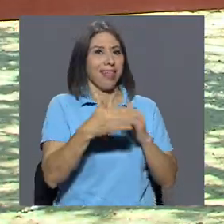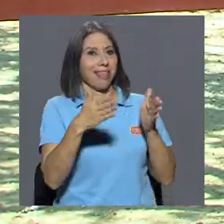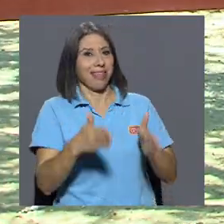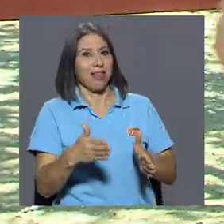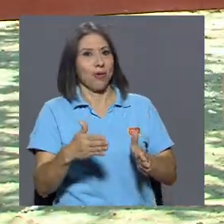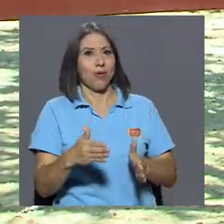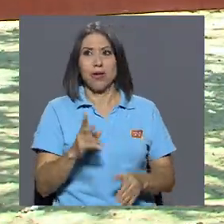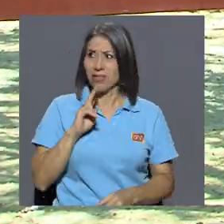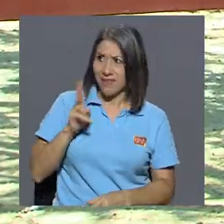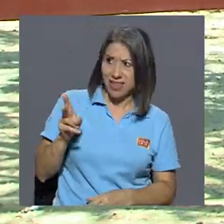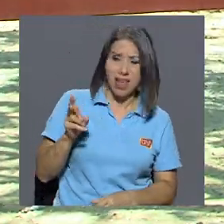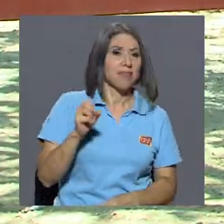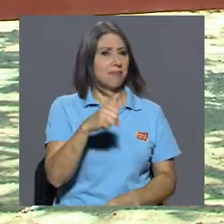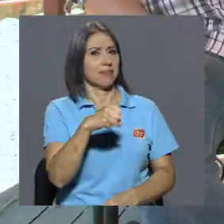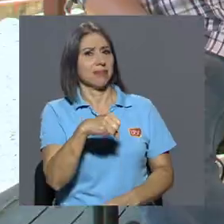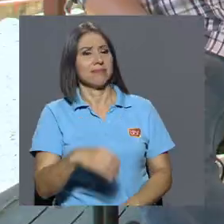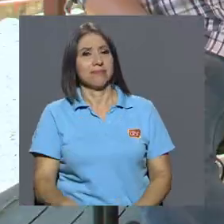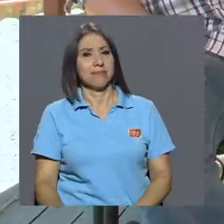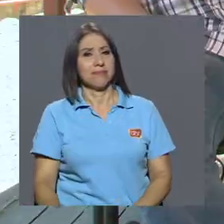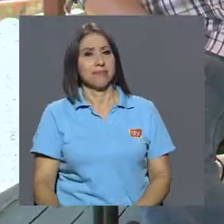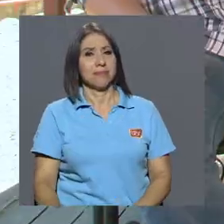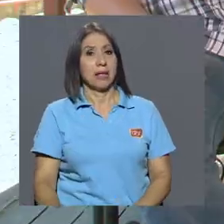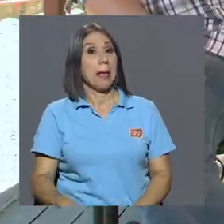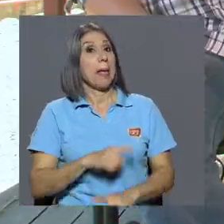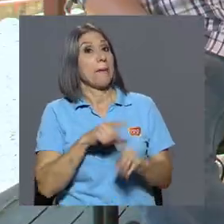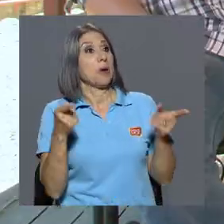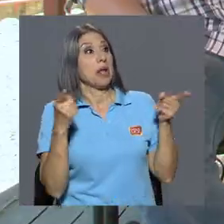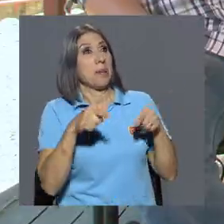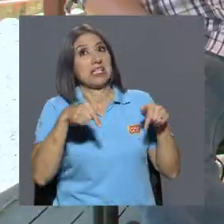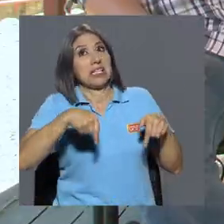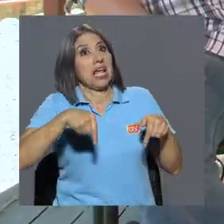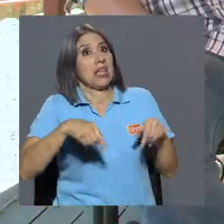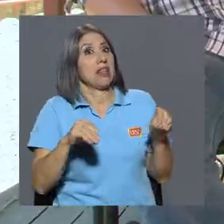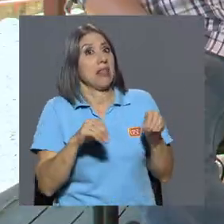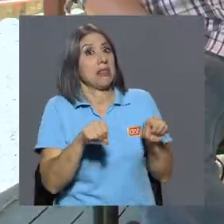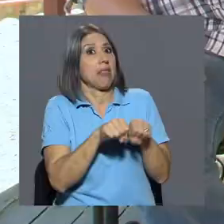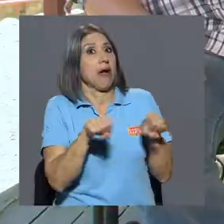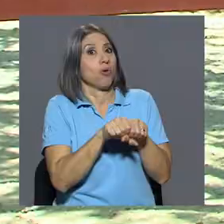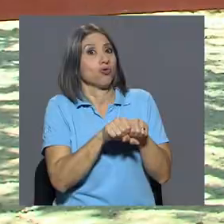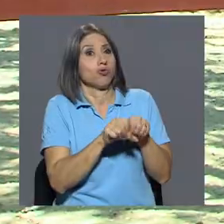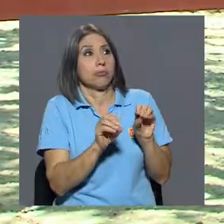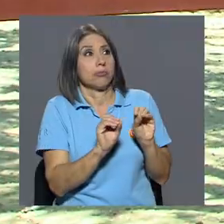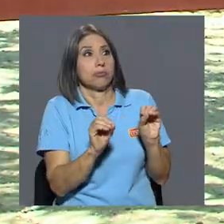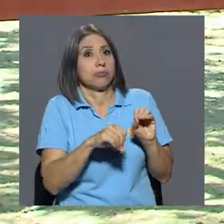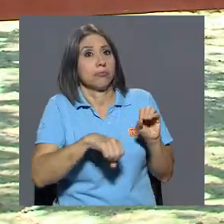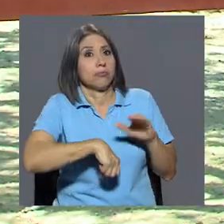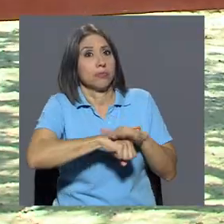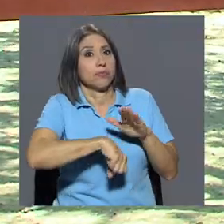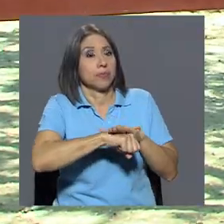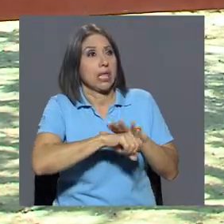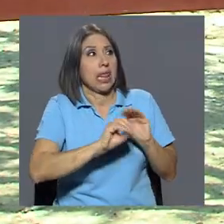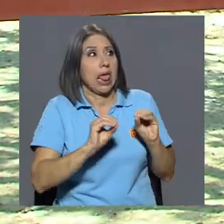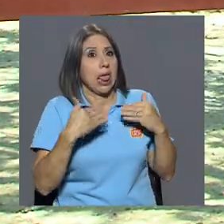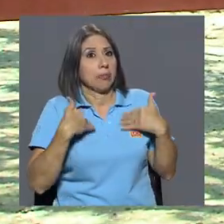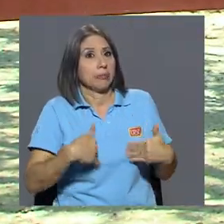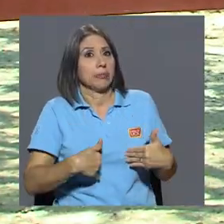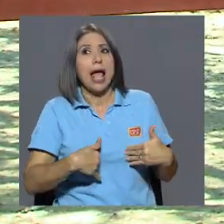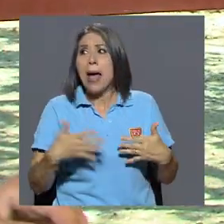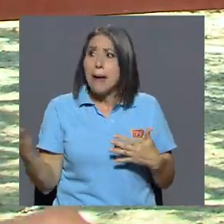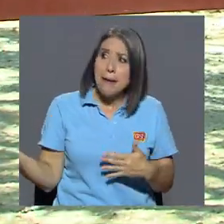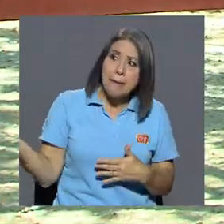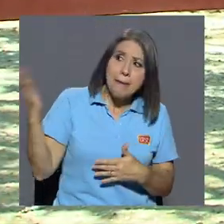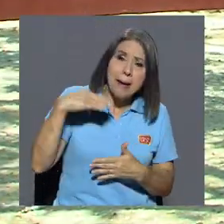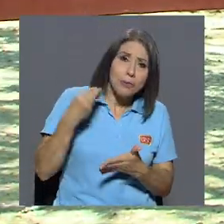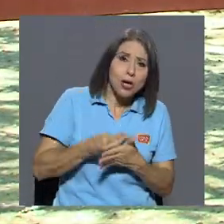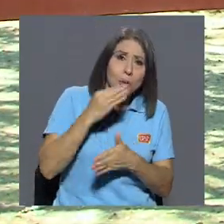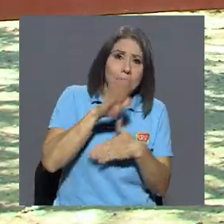De verdad, sí, claro. Yo digo, pero lo que pasa es que aquí no tengo tacos ni nada. Y me dice, vamos ya a comprar todo. Entonces me